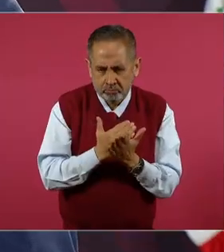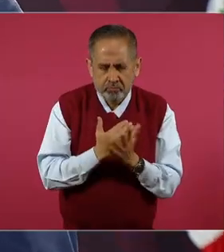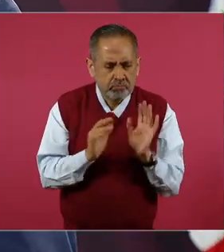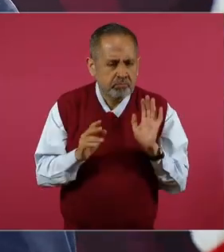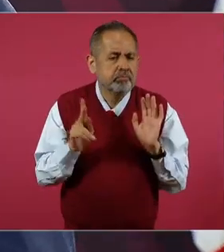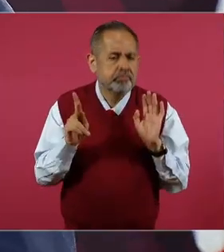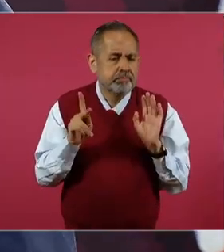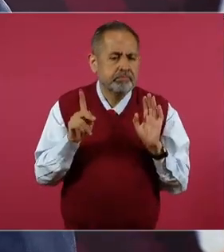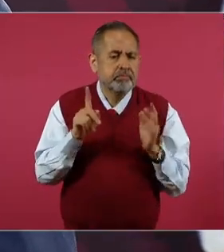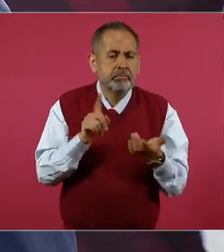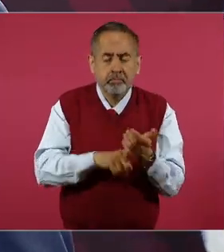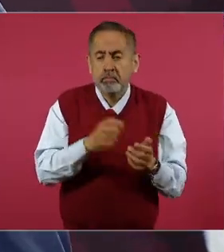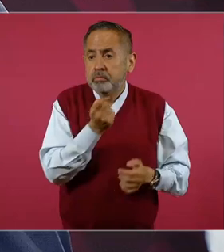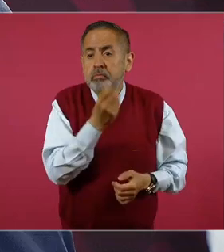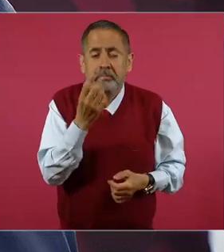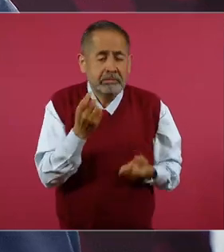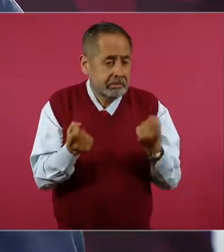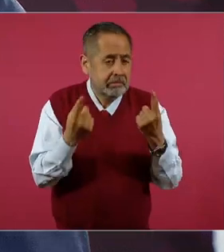hay quienes